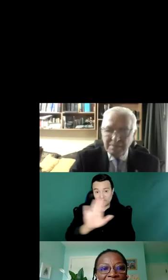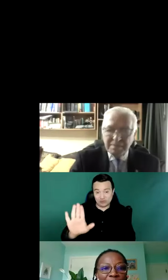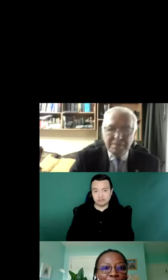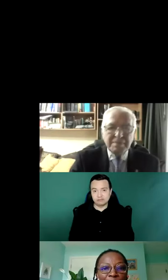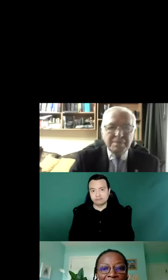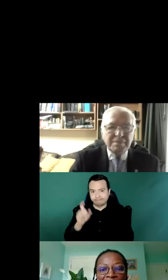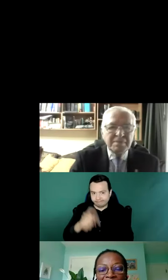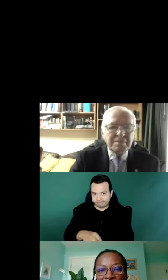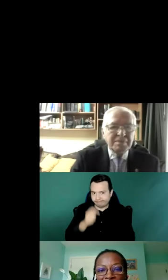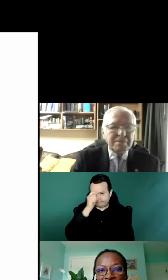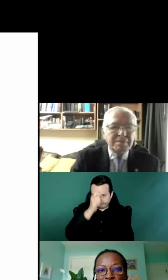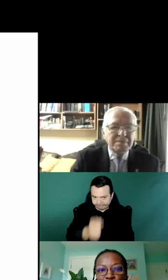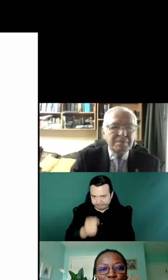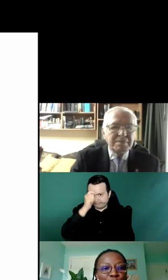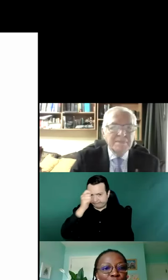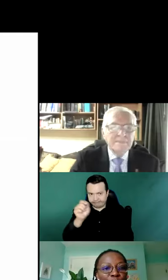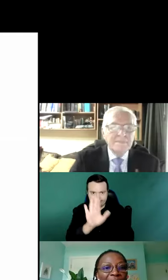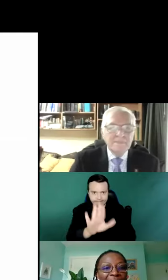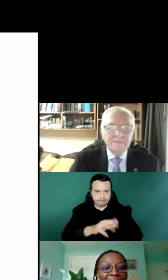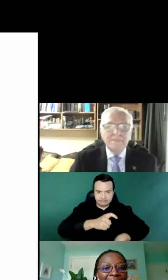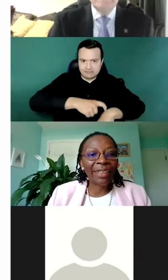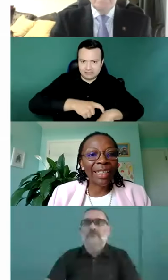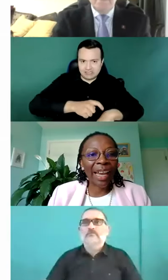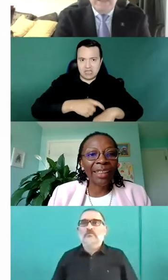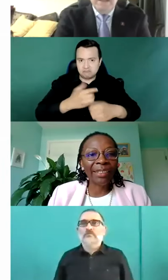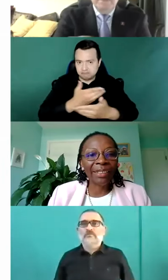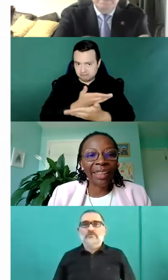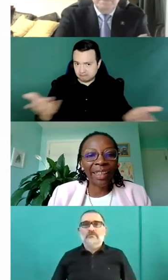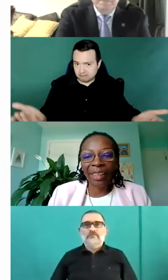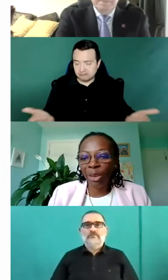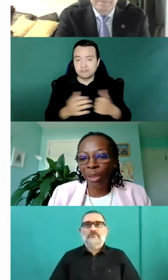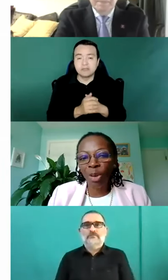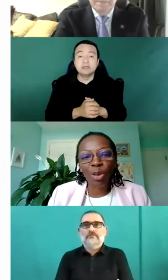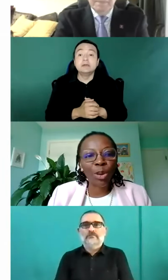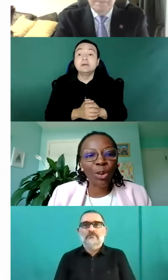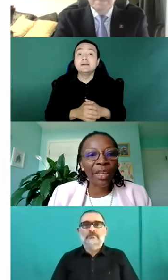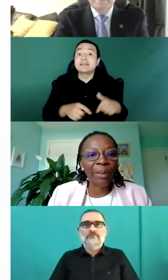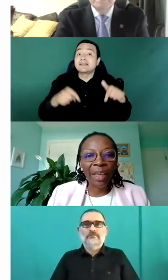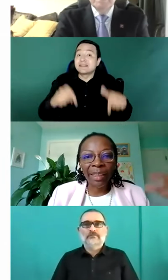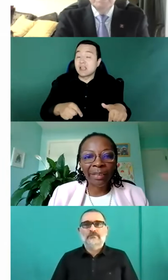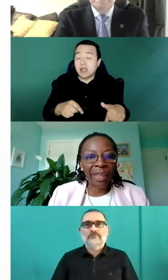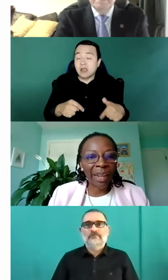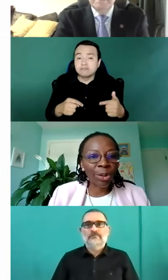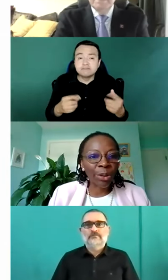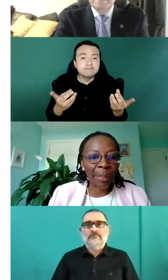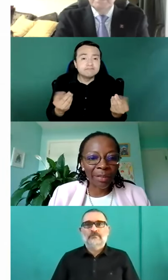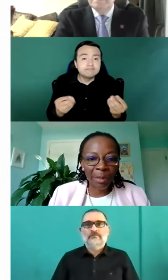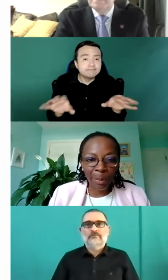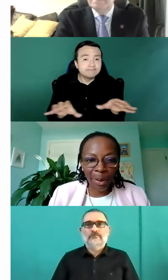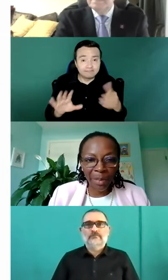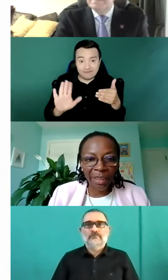nos han dado para estar con nosotros. Así que antes de concluir, quisiera solo que, si me